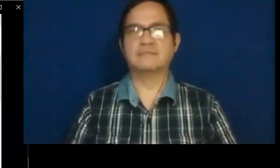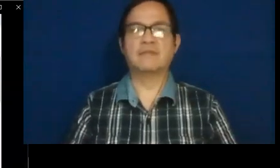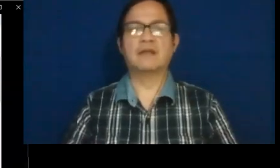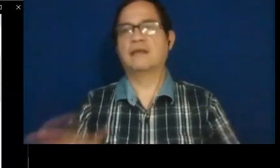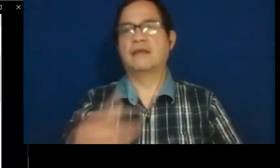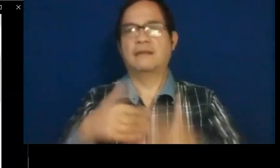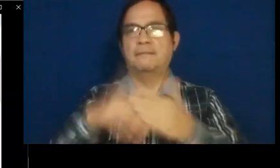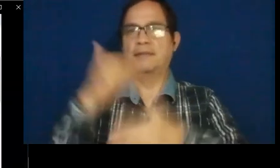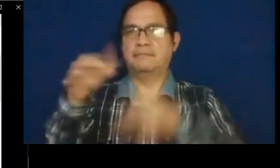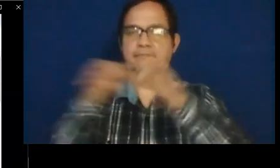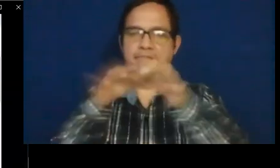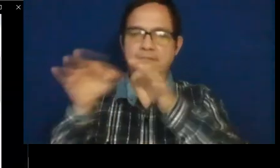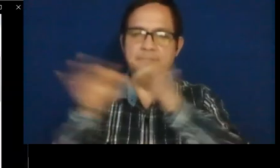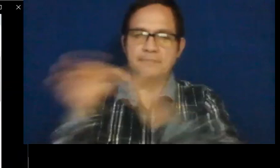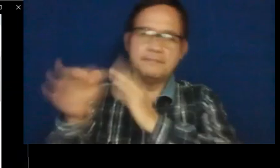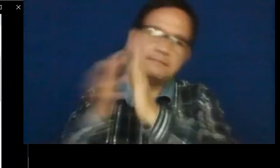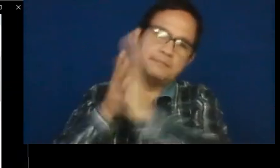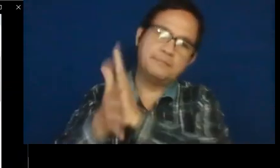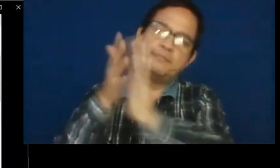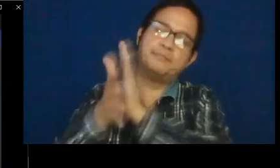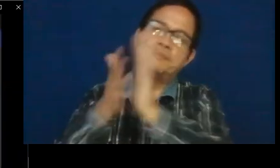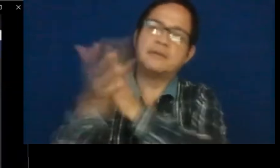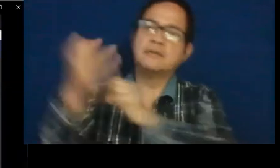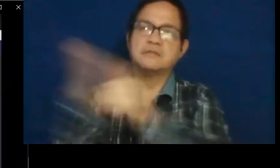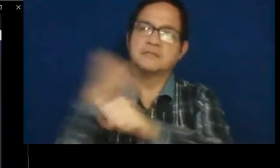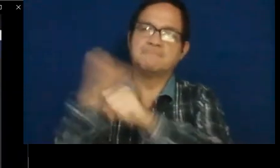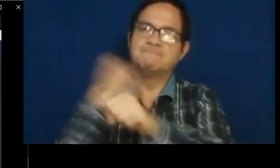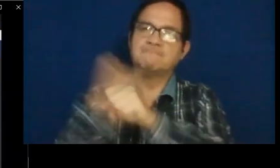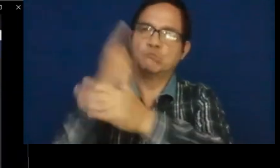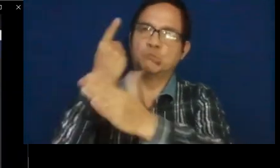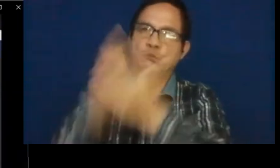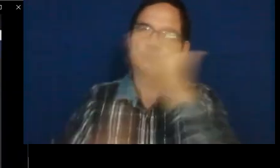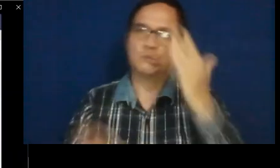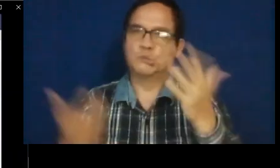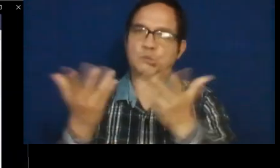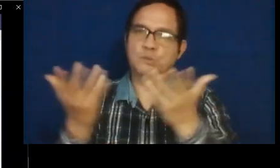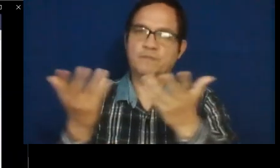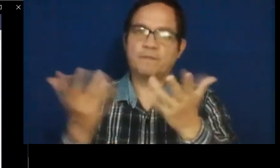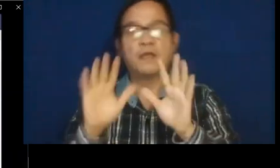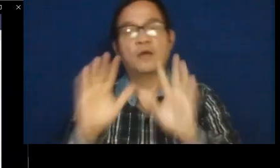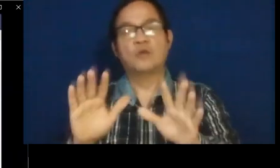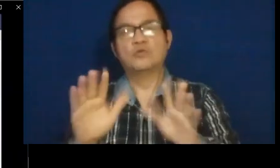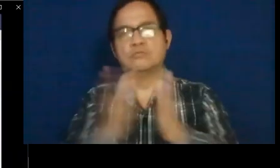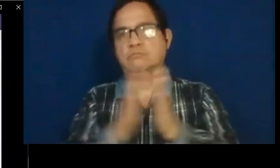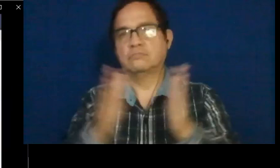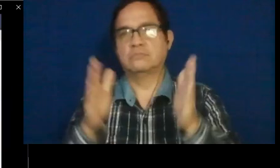empezar a revisar lo que tenemos que trabajar. Entonces, estamos aquí en la sesión de Teams